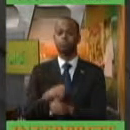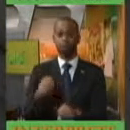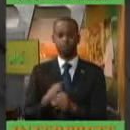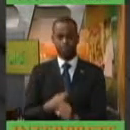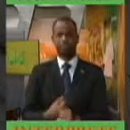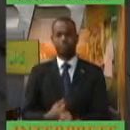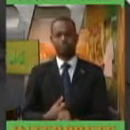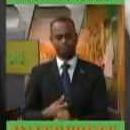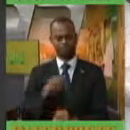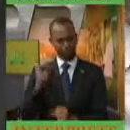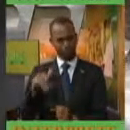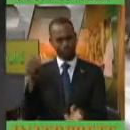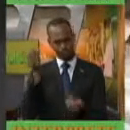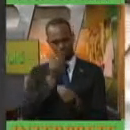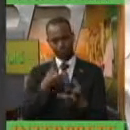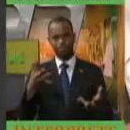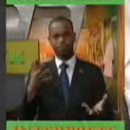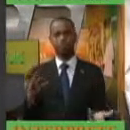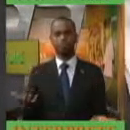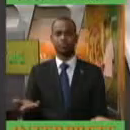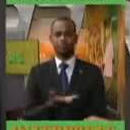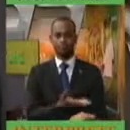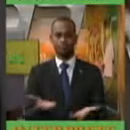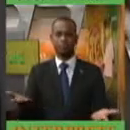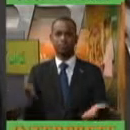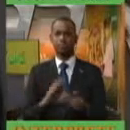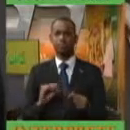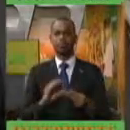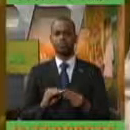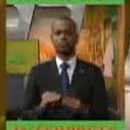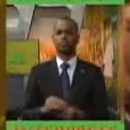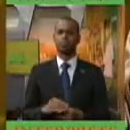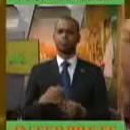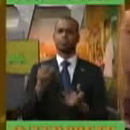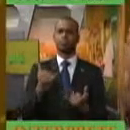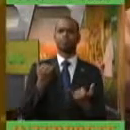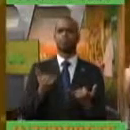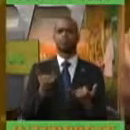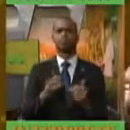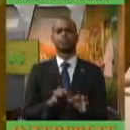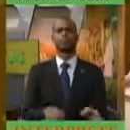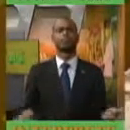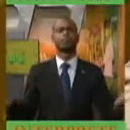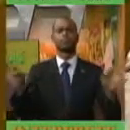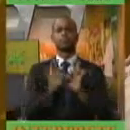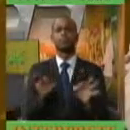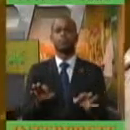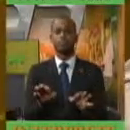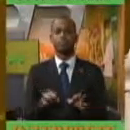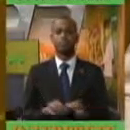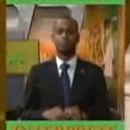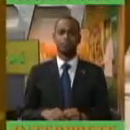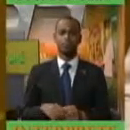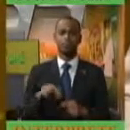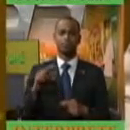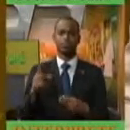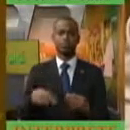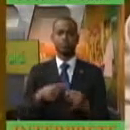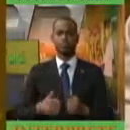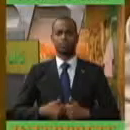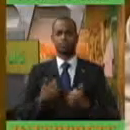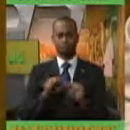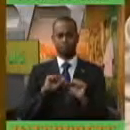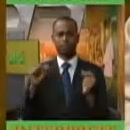el mensaje que nos traen estos compañeros. Nosotros estamos ahora en un momento importantísimo de la vida